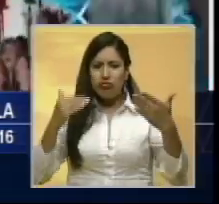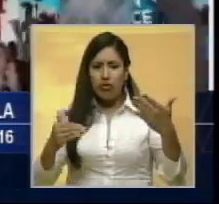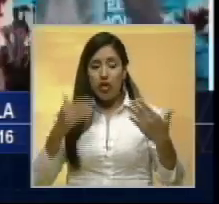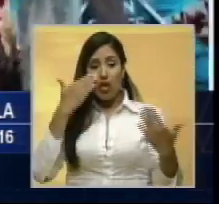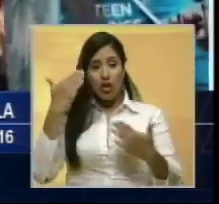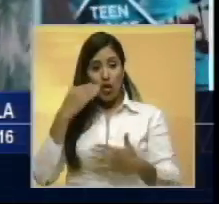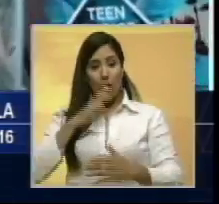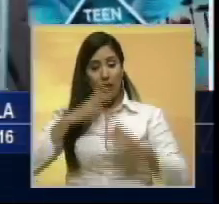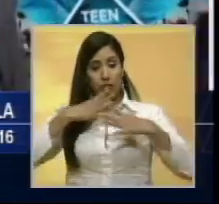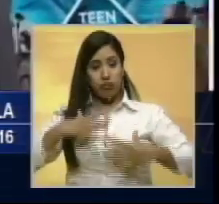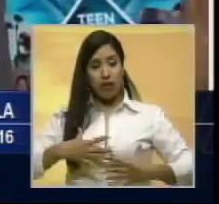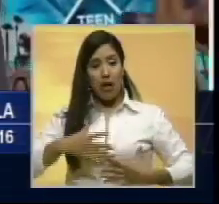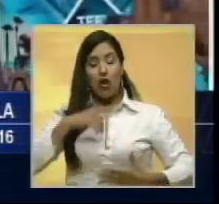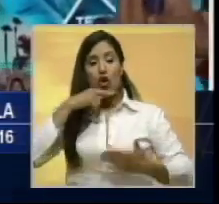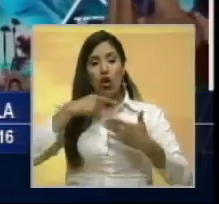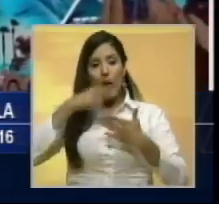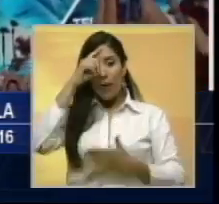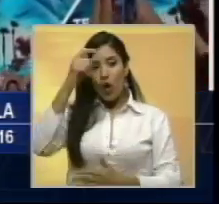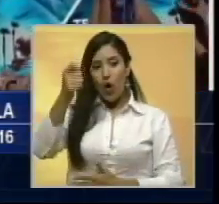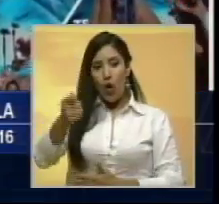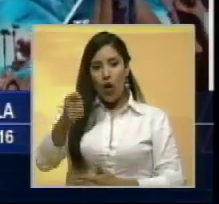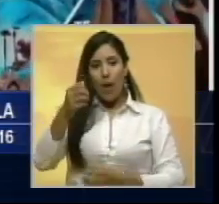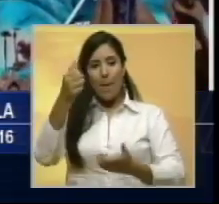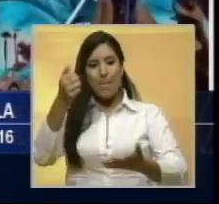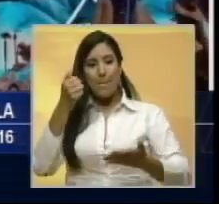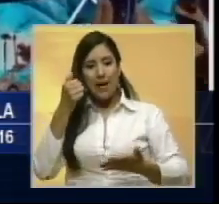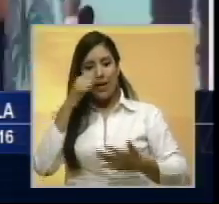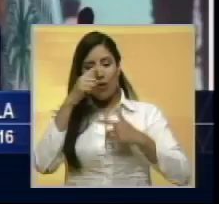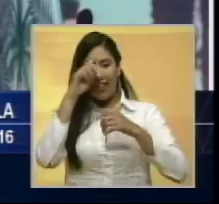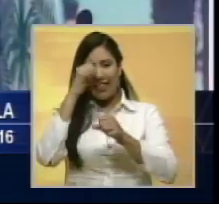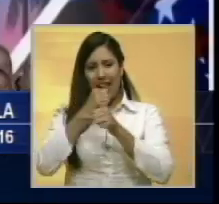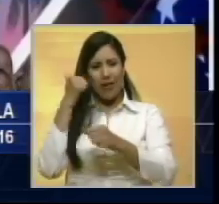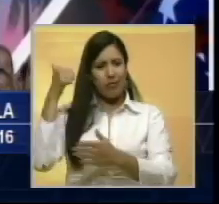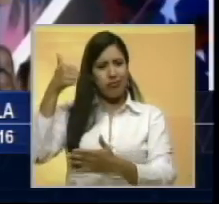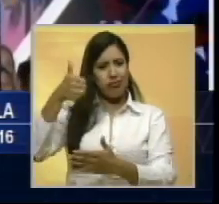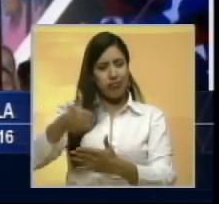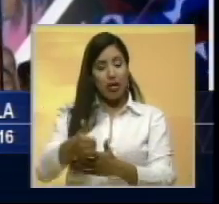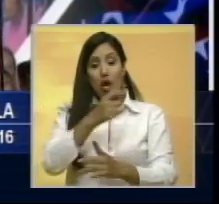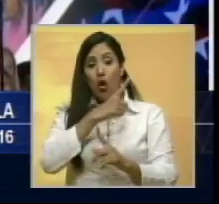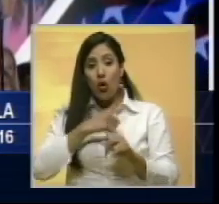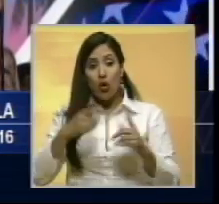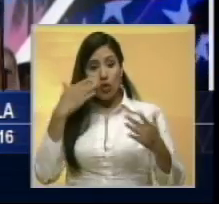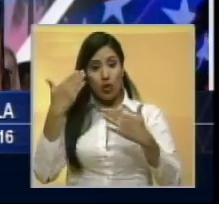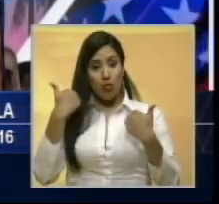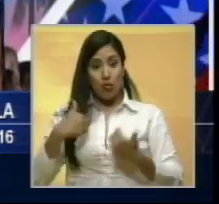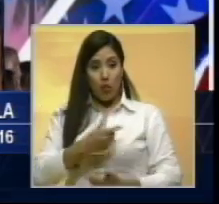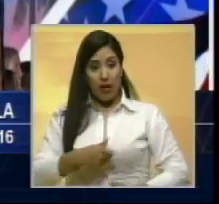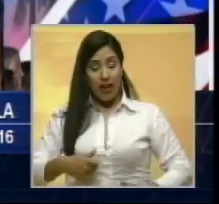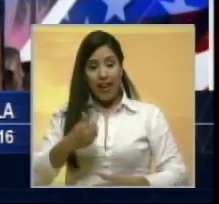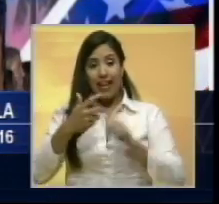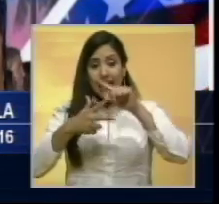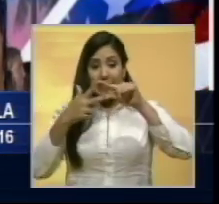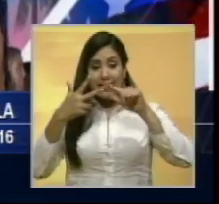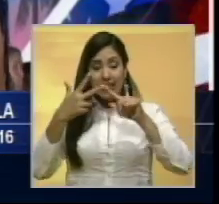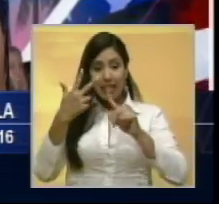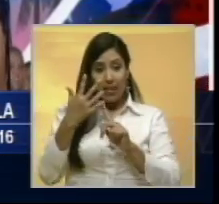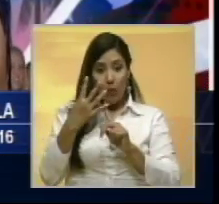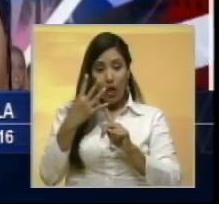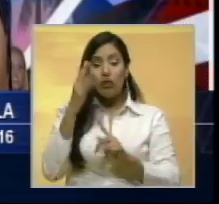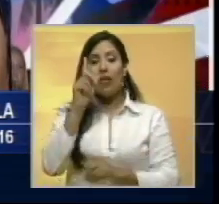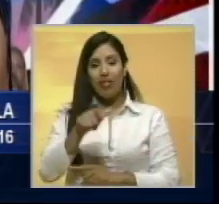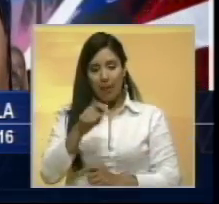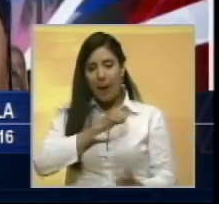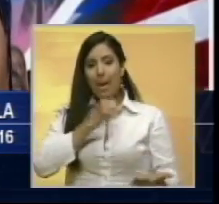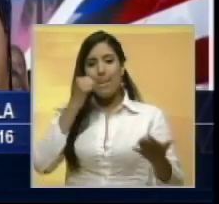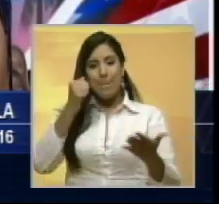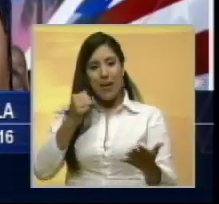Justin Timberlake recibió la mención honorífica Premio Década por su trayectoria. Ariana Grande, Selena Gómez, One Direction y Justin Bieber también